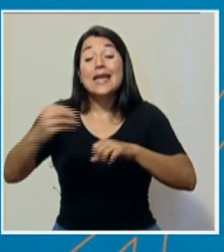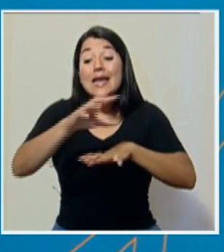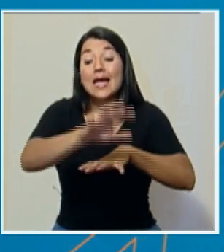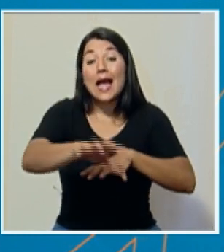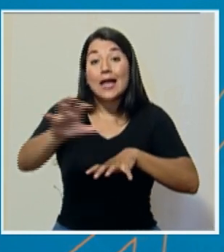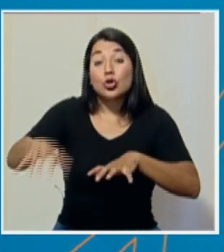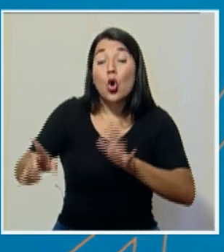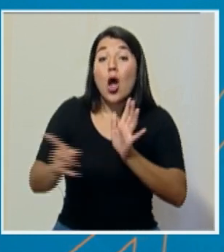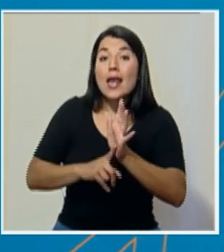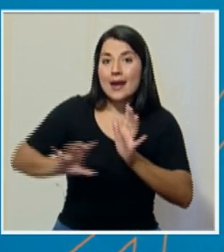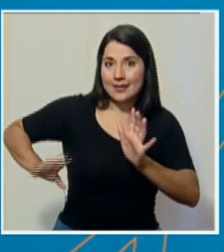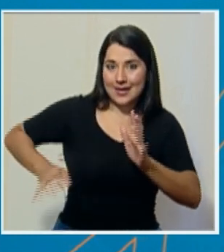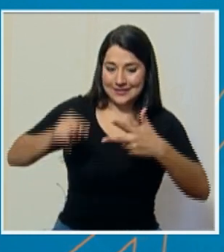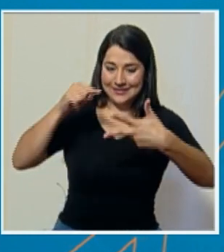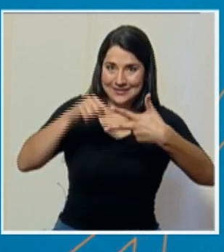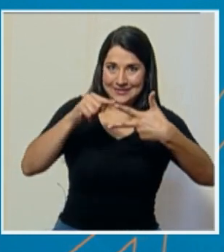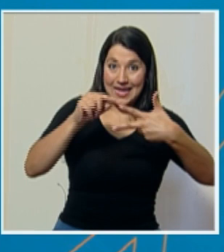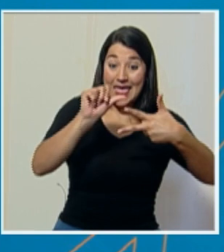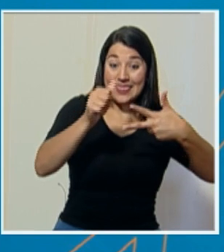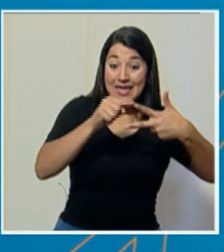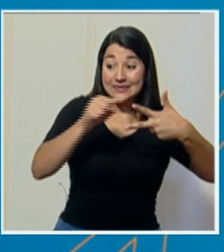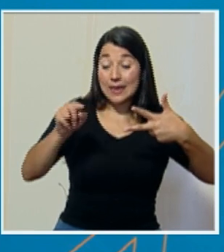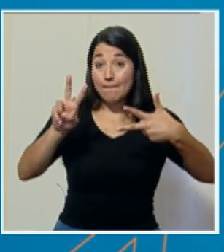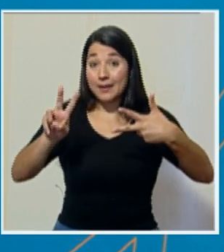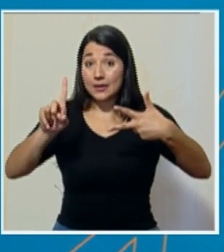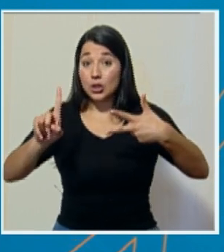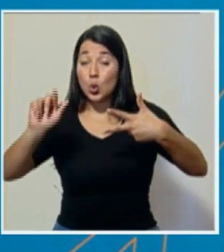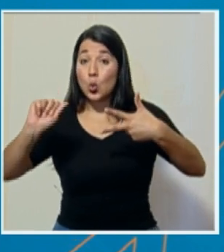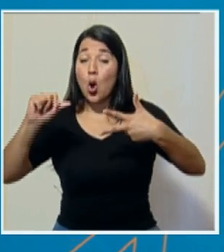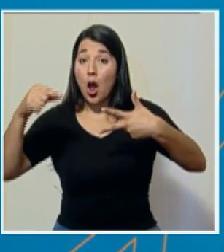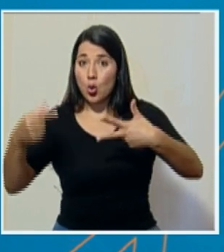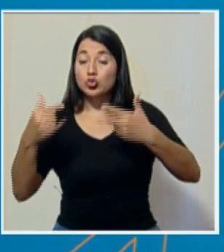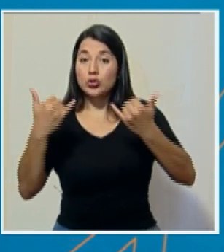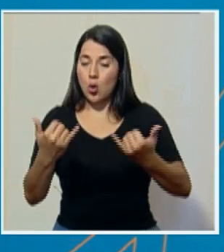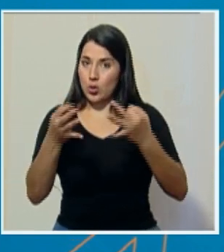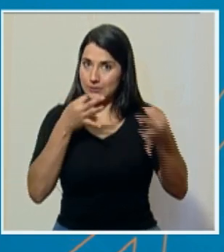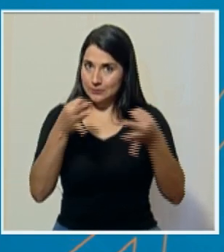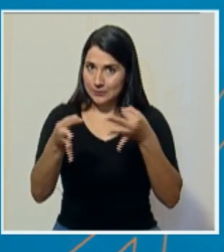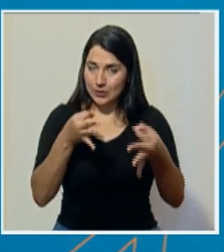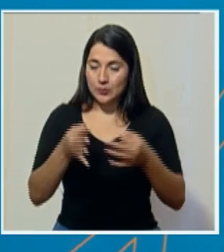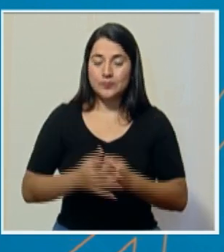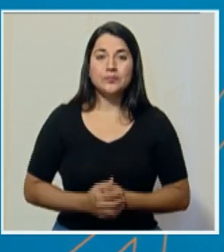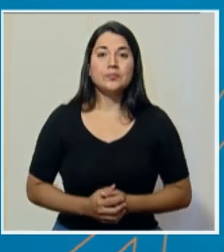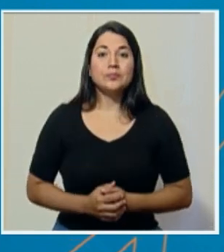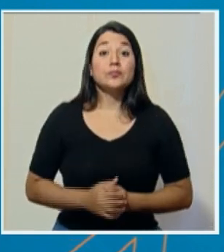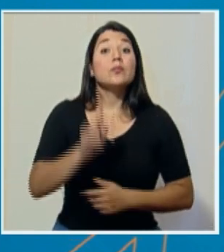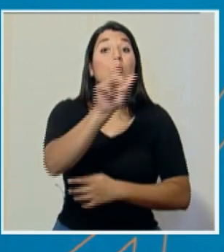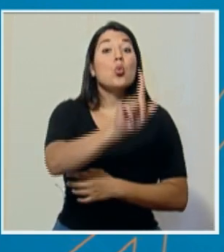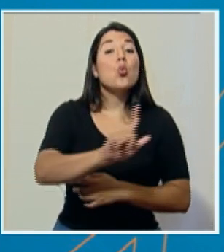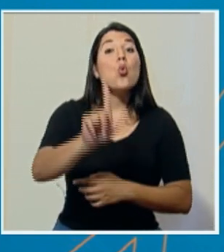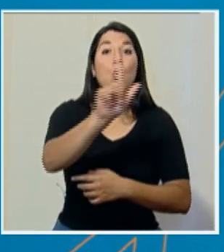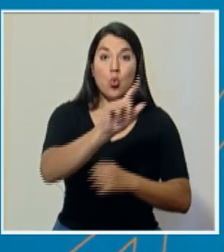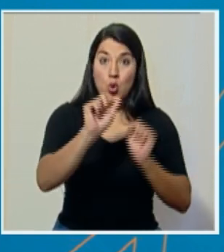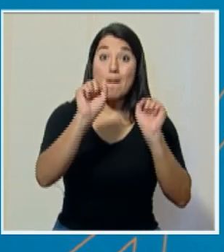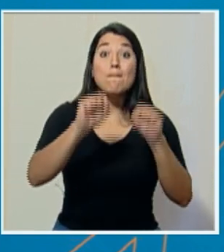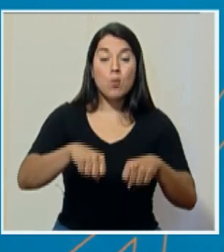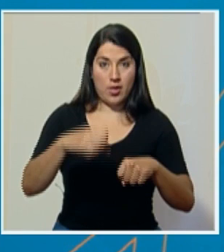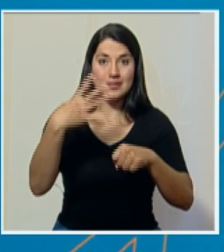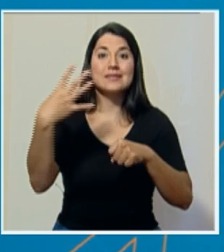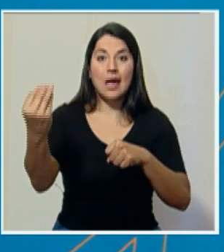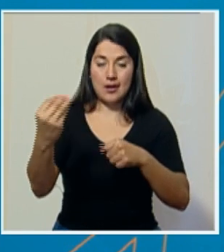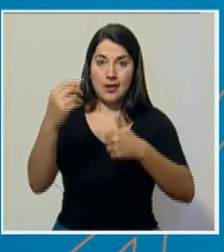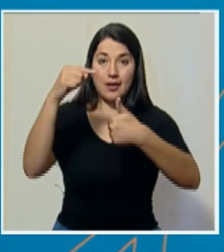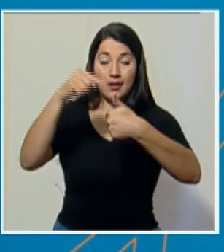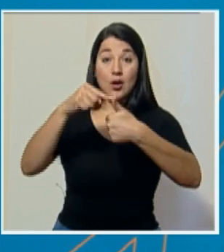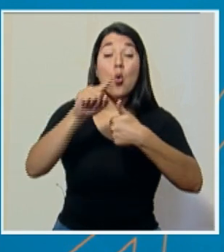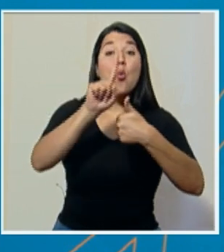alerta naranja entre el 10 y el 21 de agosto se detallan a continuación. Lunes circularán